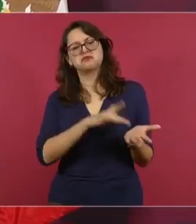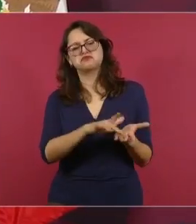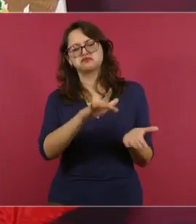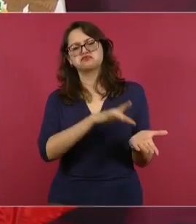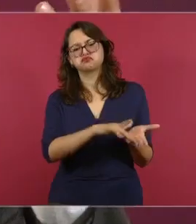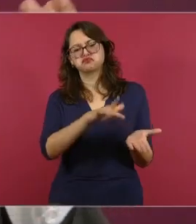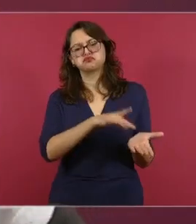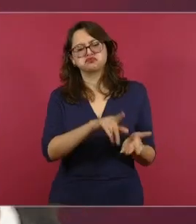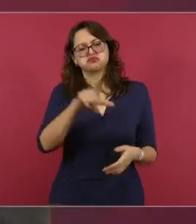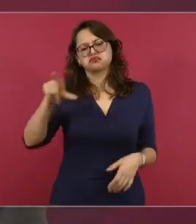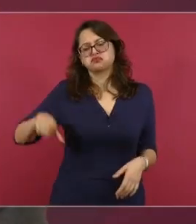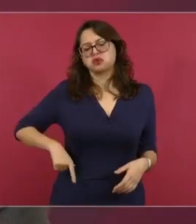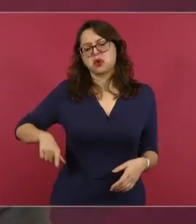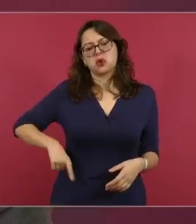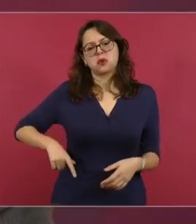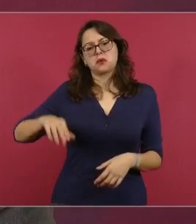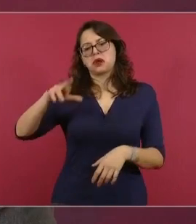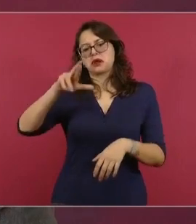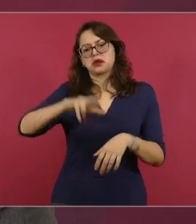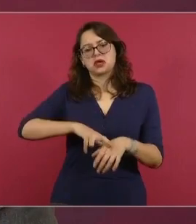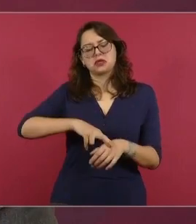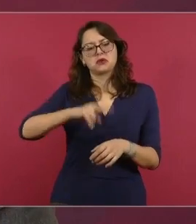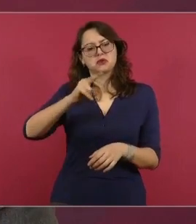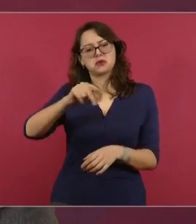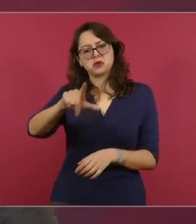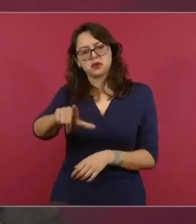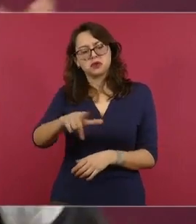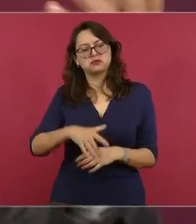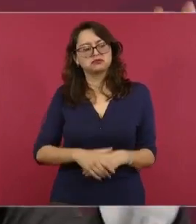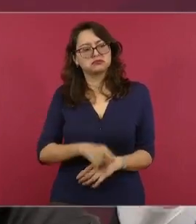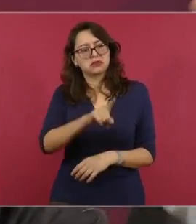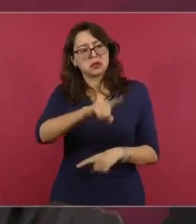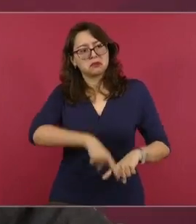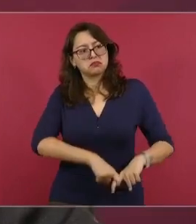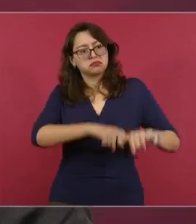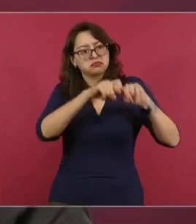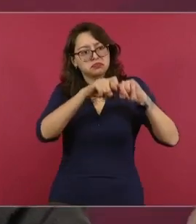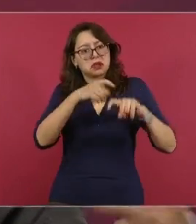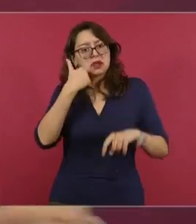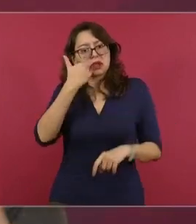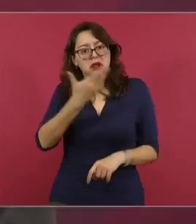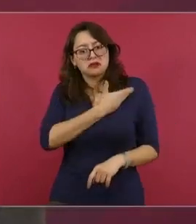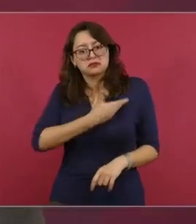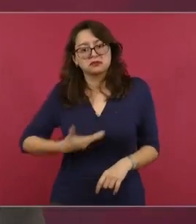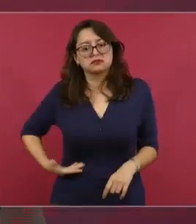porque es el gobernador de Nuevo León. Además,